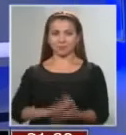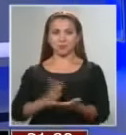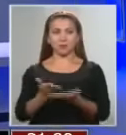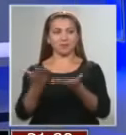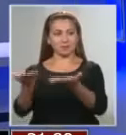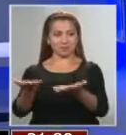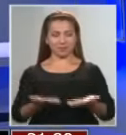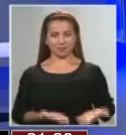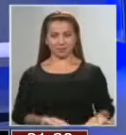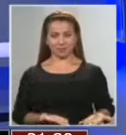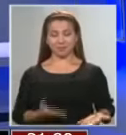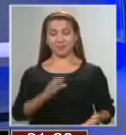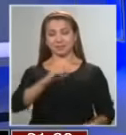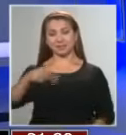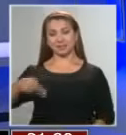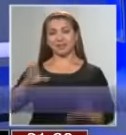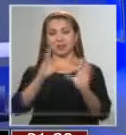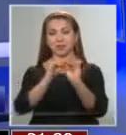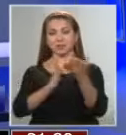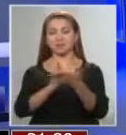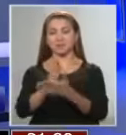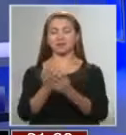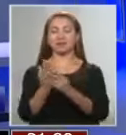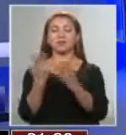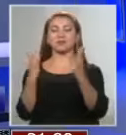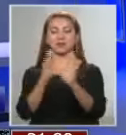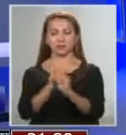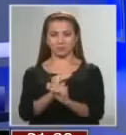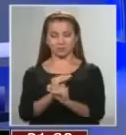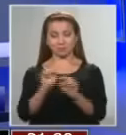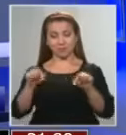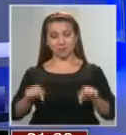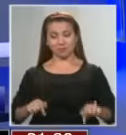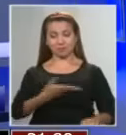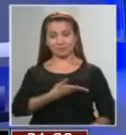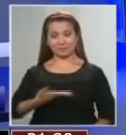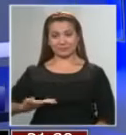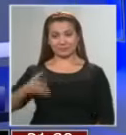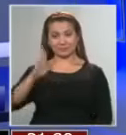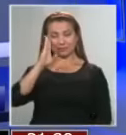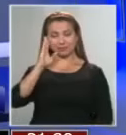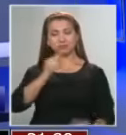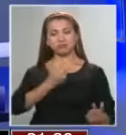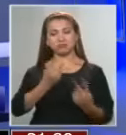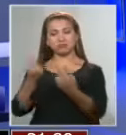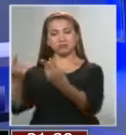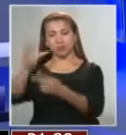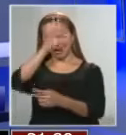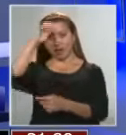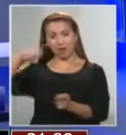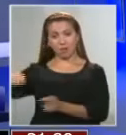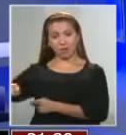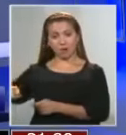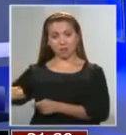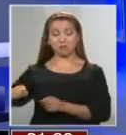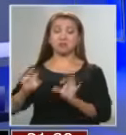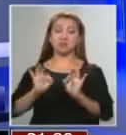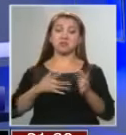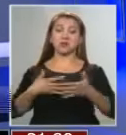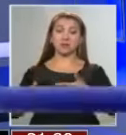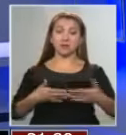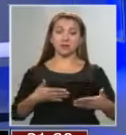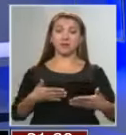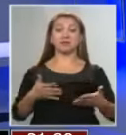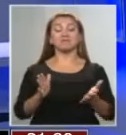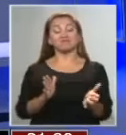están? Bienvenidos. CNN Prime comienza a las 9 de la noche. Hoy la presidenta Bachelet viajó a la Araucanía. Normalmente eso debería ser una